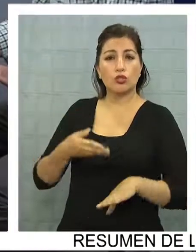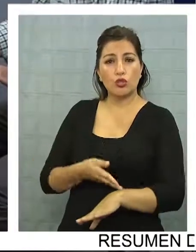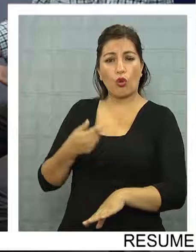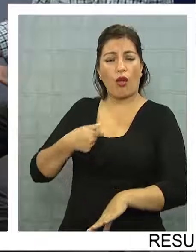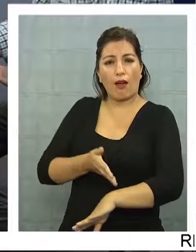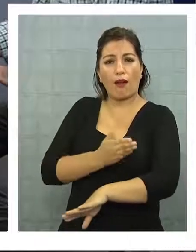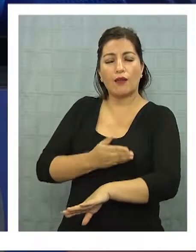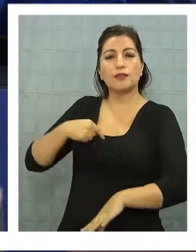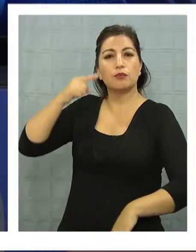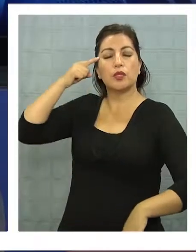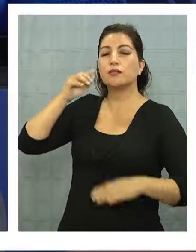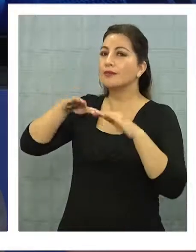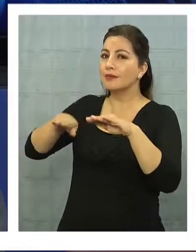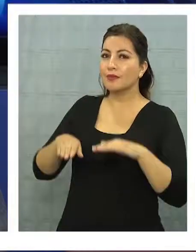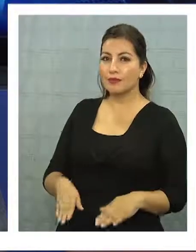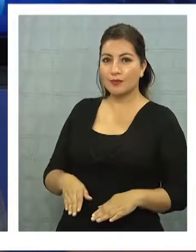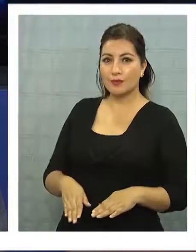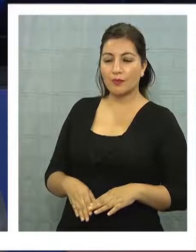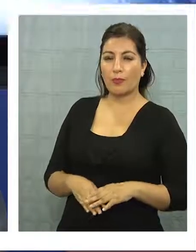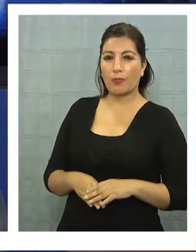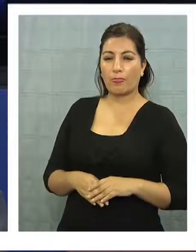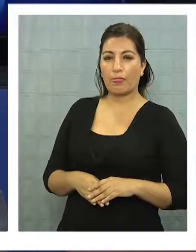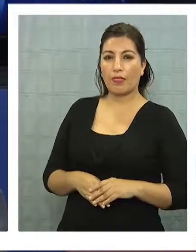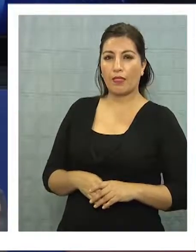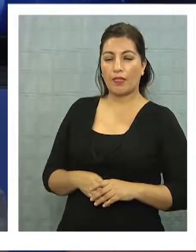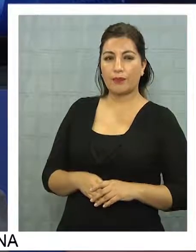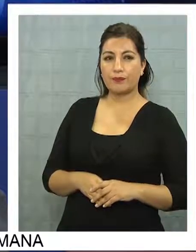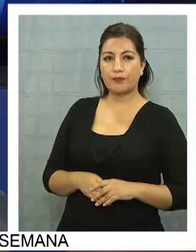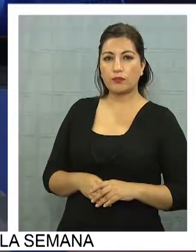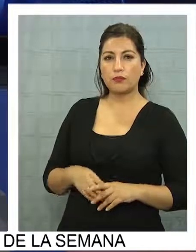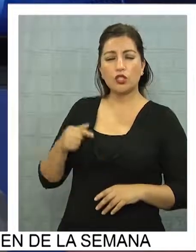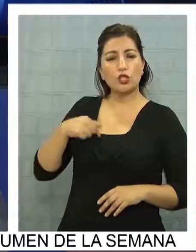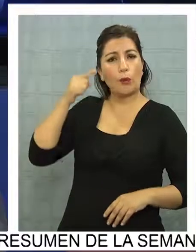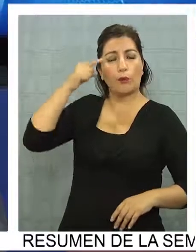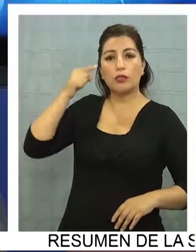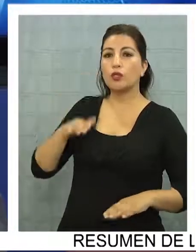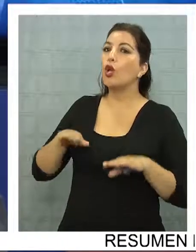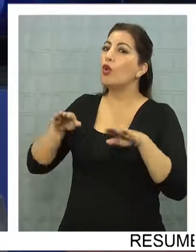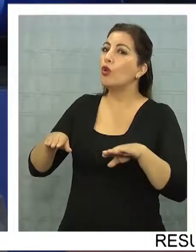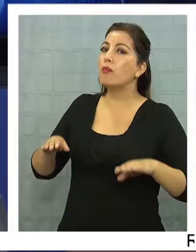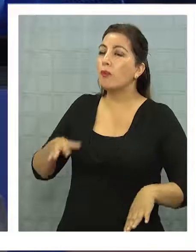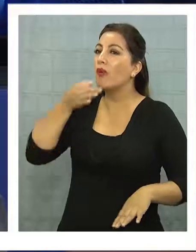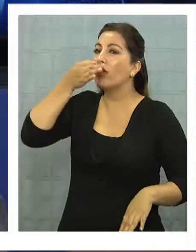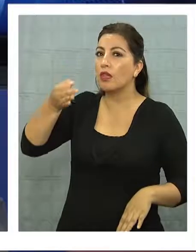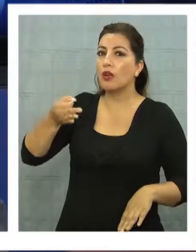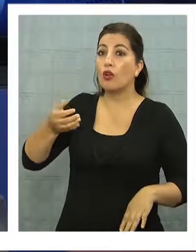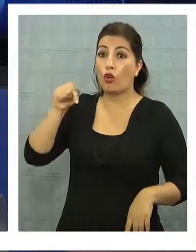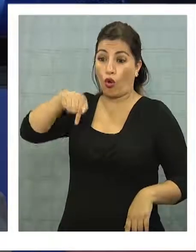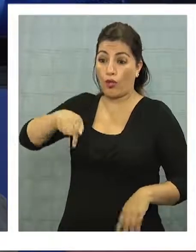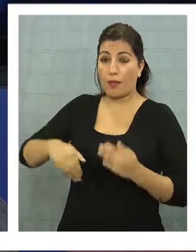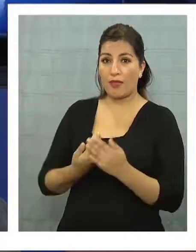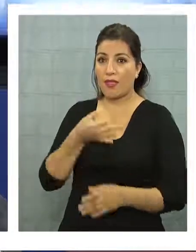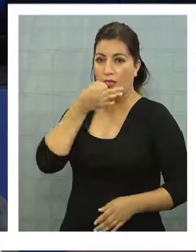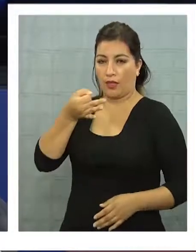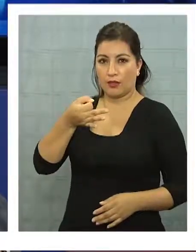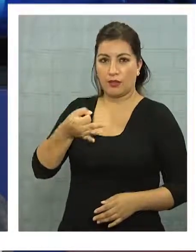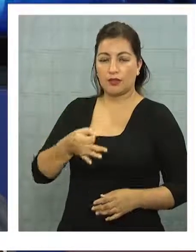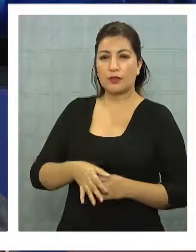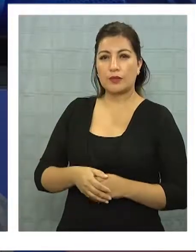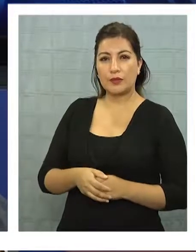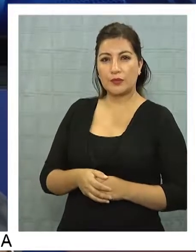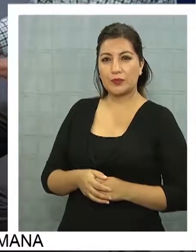apoyando o afectando a los jóvenes de menos ingresos. Cuando se hizo el programa, ¿cierto?, y se prometió la gratuidad universal, ¿de alguna manera